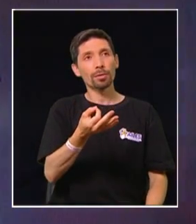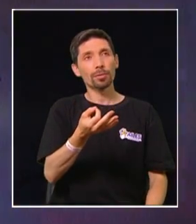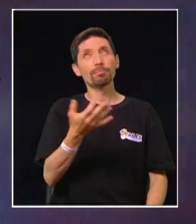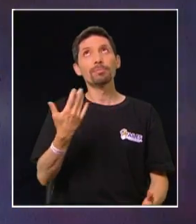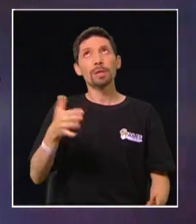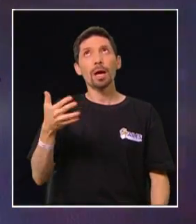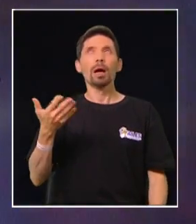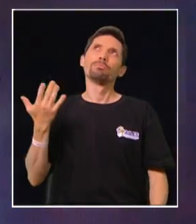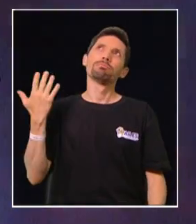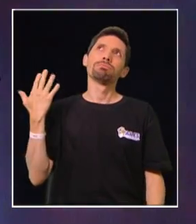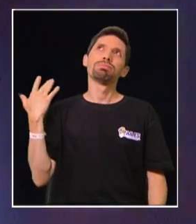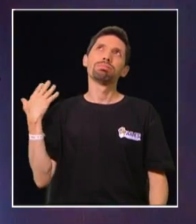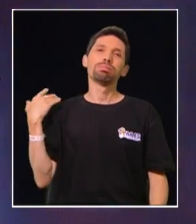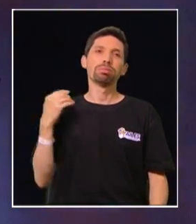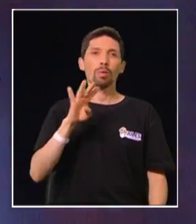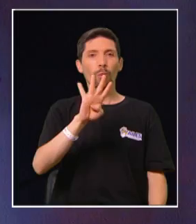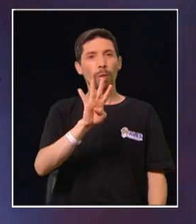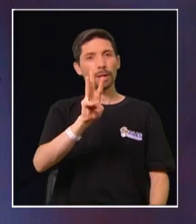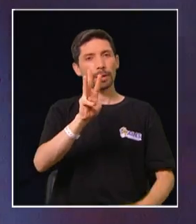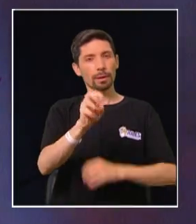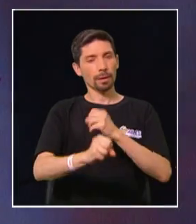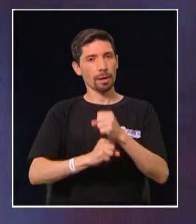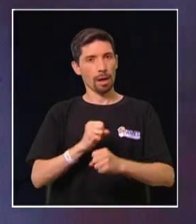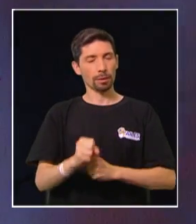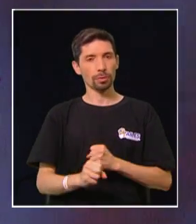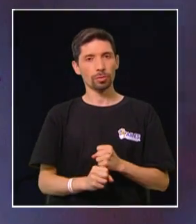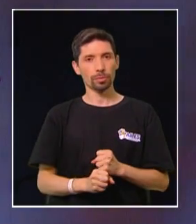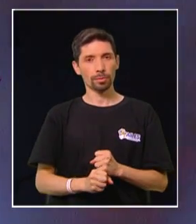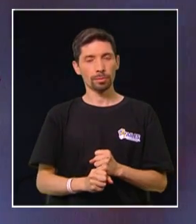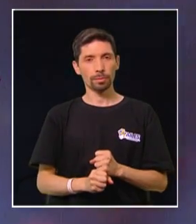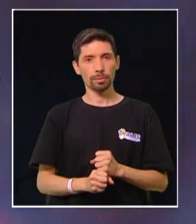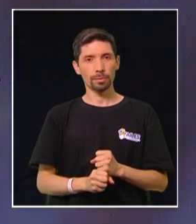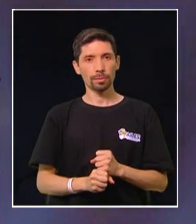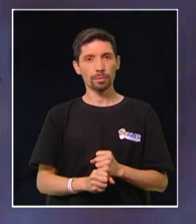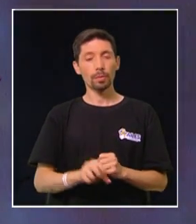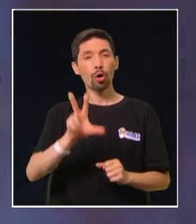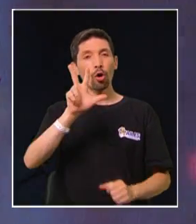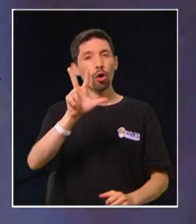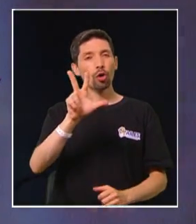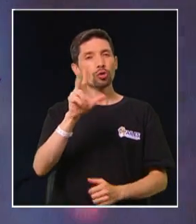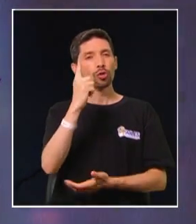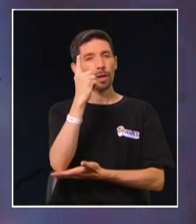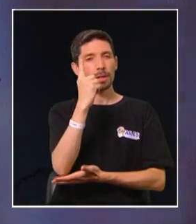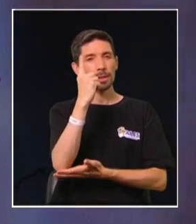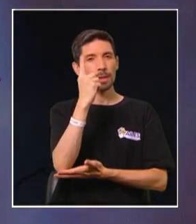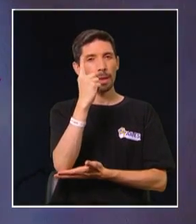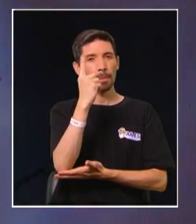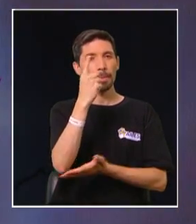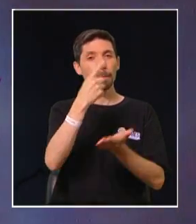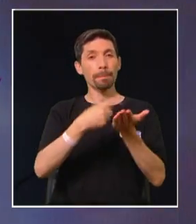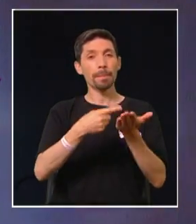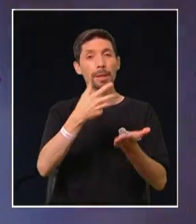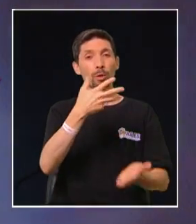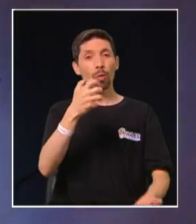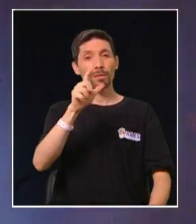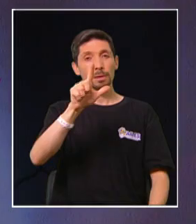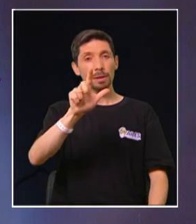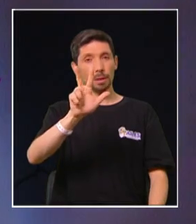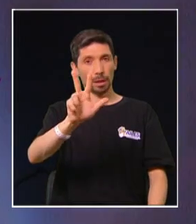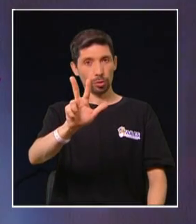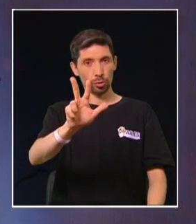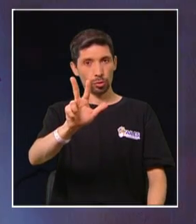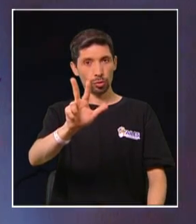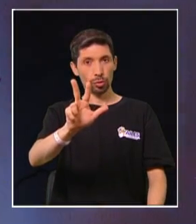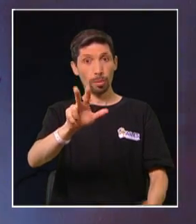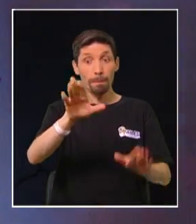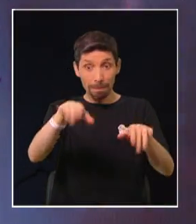hace 43 años, un 8 de diciembre de 1978,